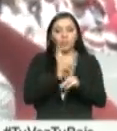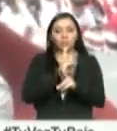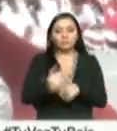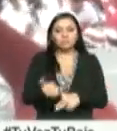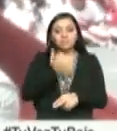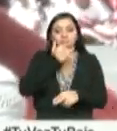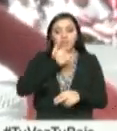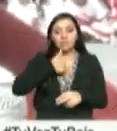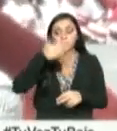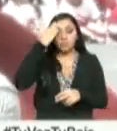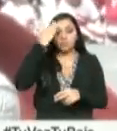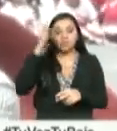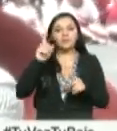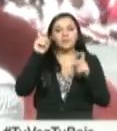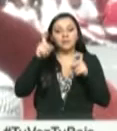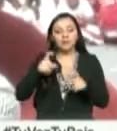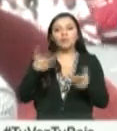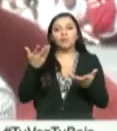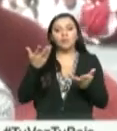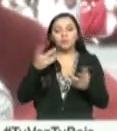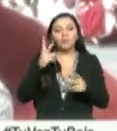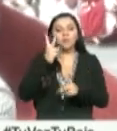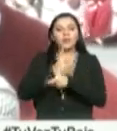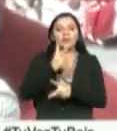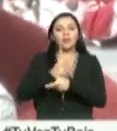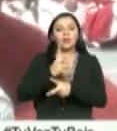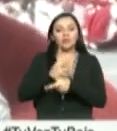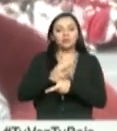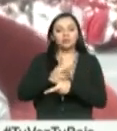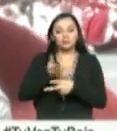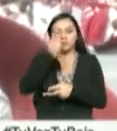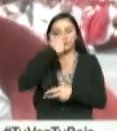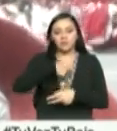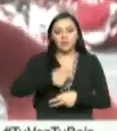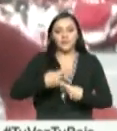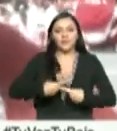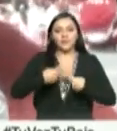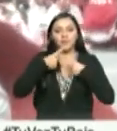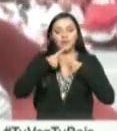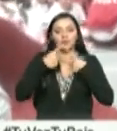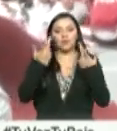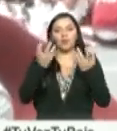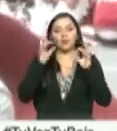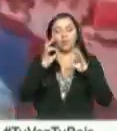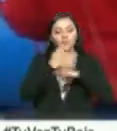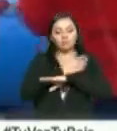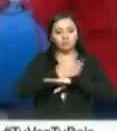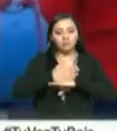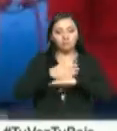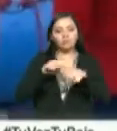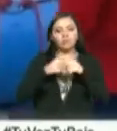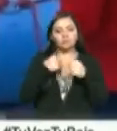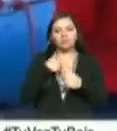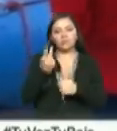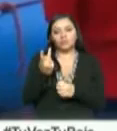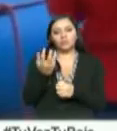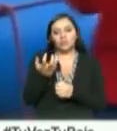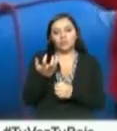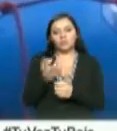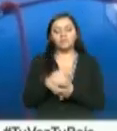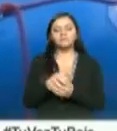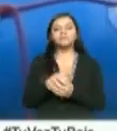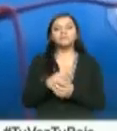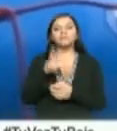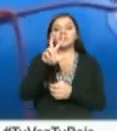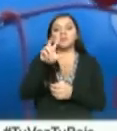si los niños y niñas quieren utilizarlo, puede ser muy peligroso y arriesgado por pérdidas humanas y eso no queremos. Por ejemplo, en Quito este 31